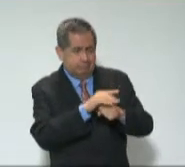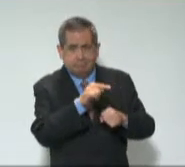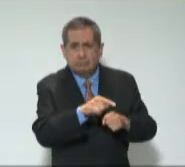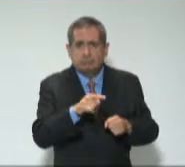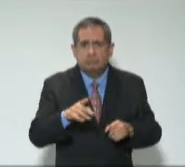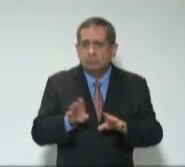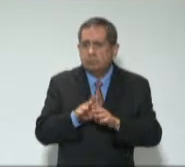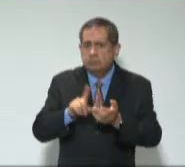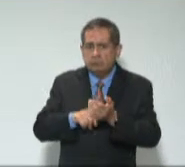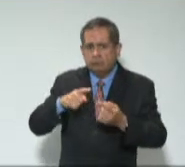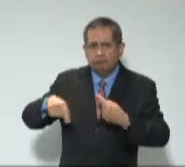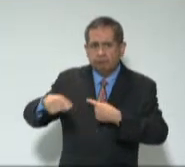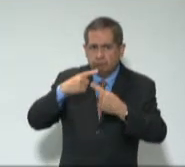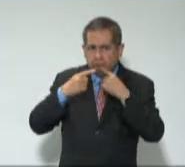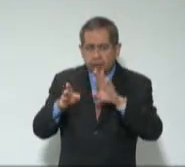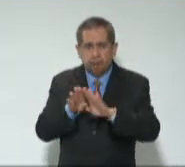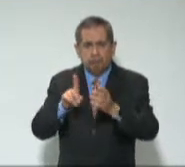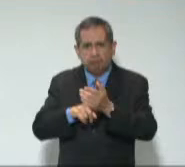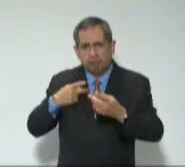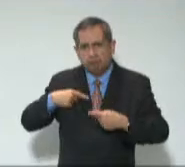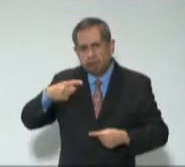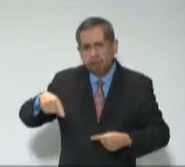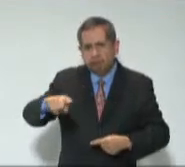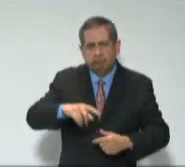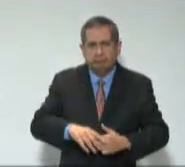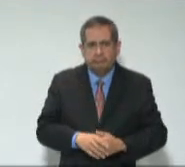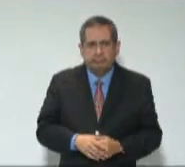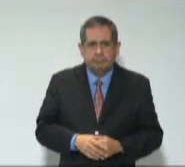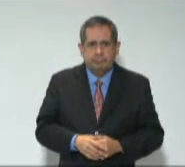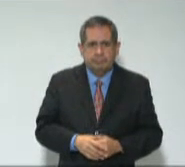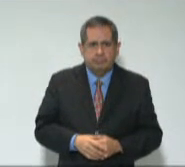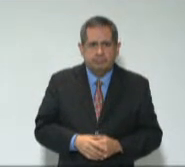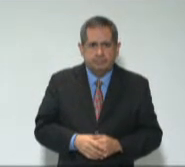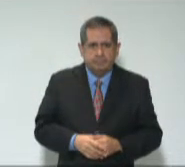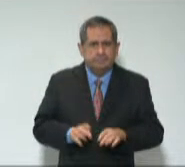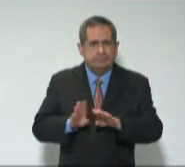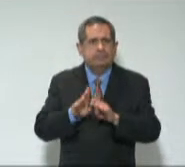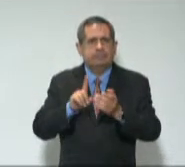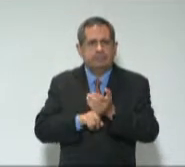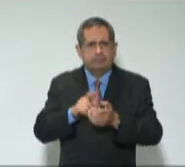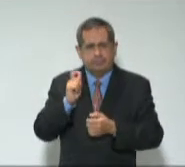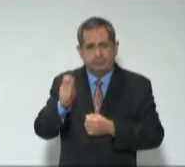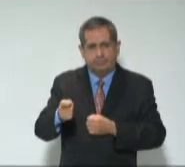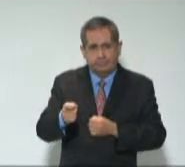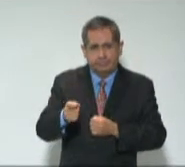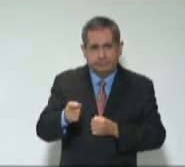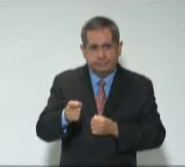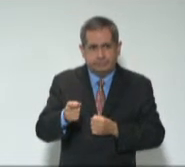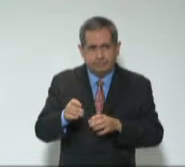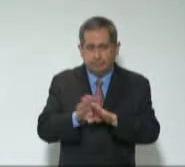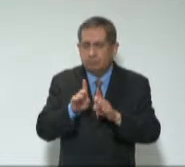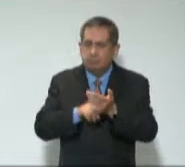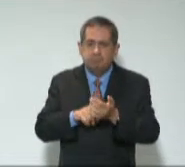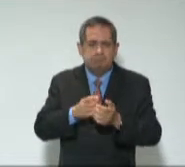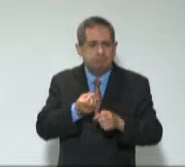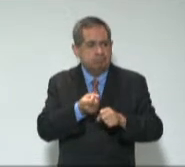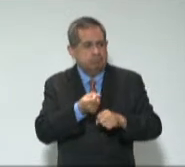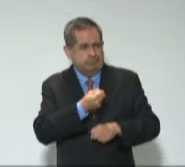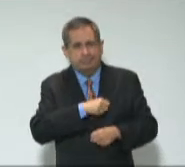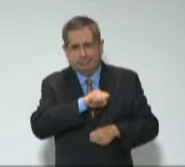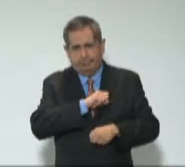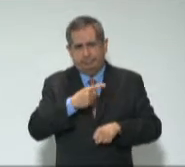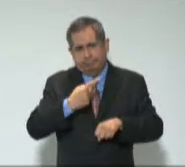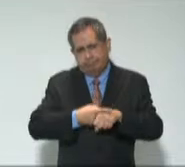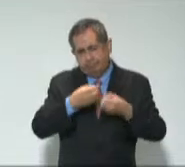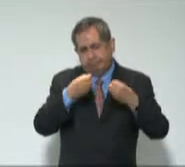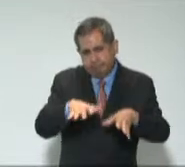las respuestas que se han dado a esta pandemia el efecto de la pandemia no solo es en términos de salud eh